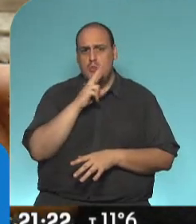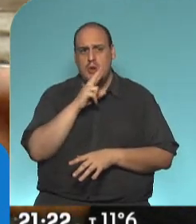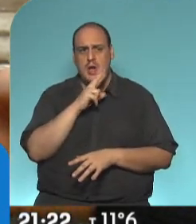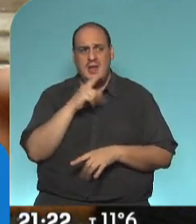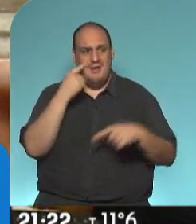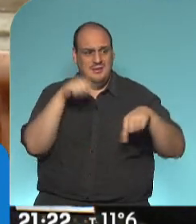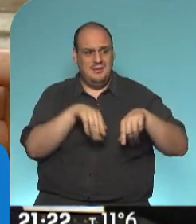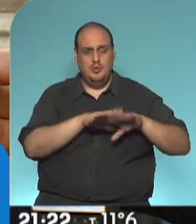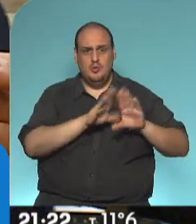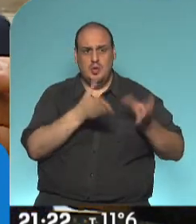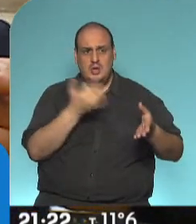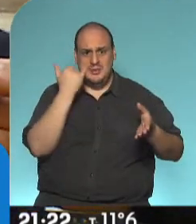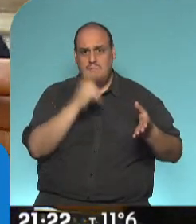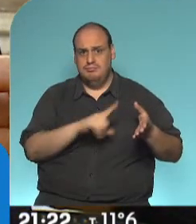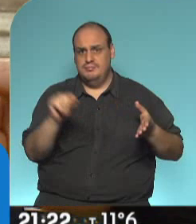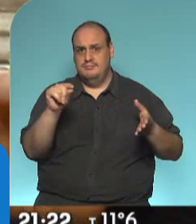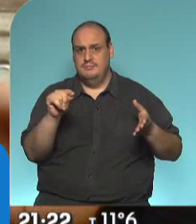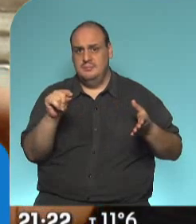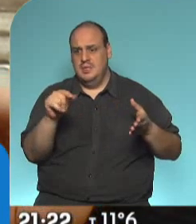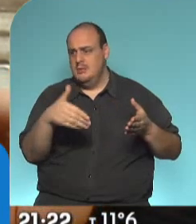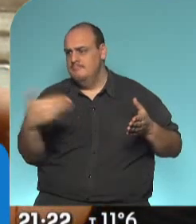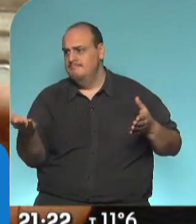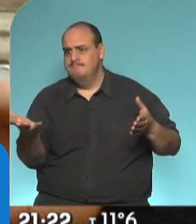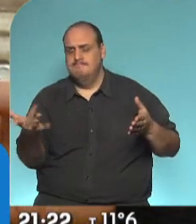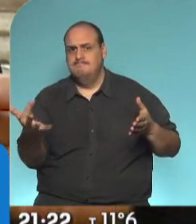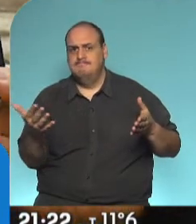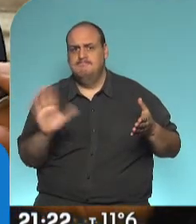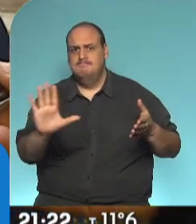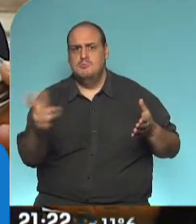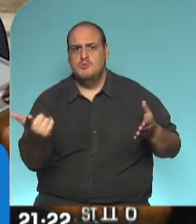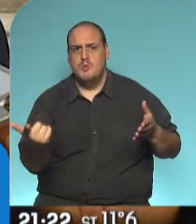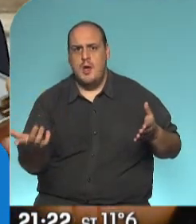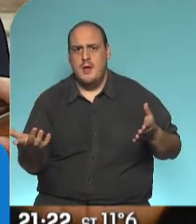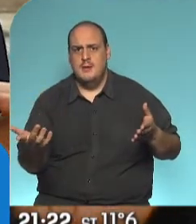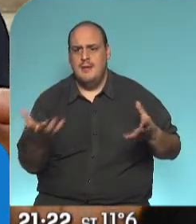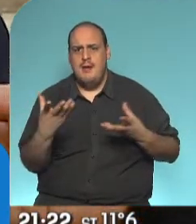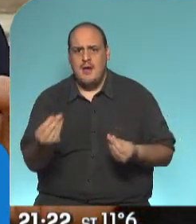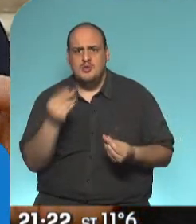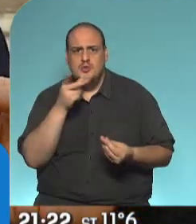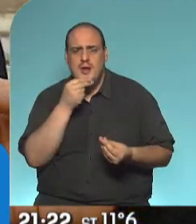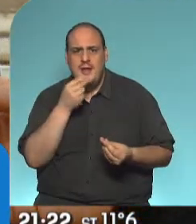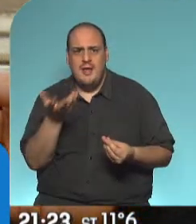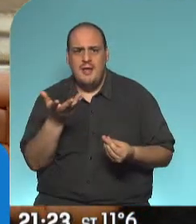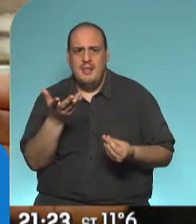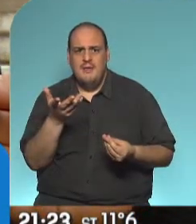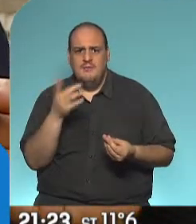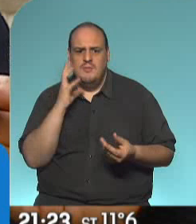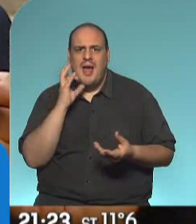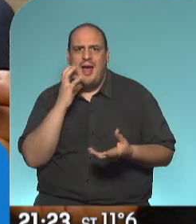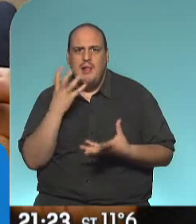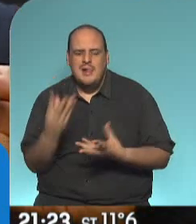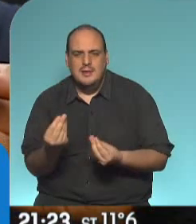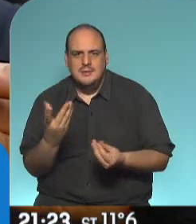de instituciones pero no tienen nada en el medio, no tienen un colchón en el medio, un acompañamiento en el medio, algo que los